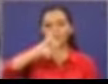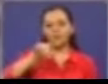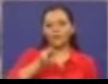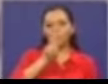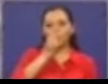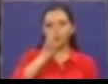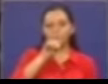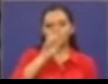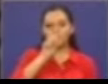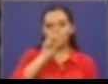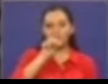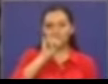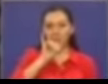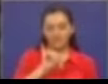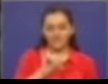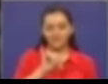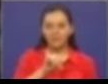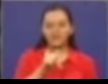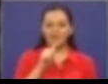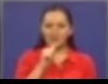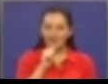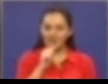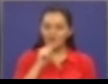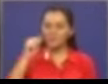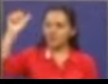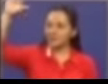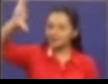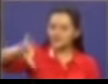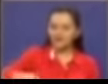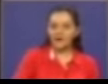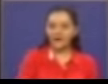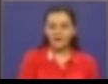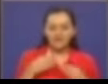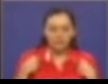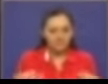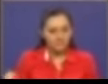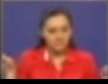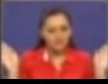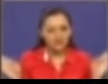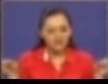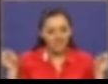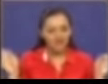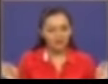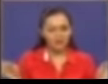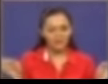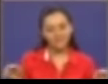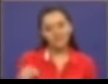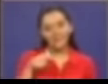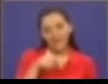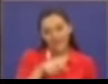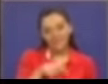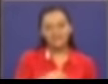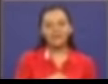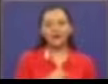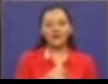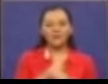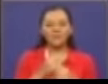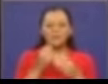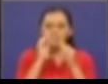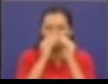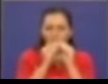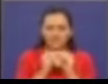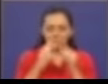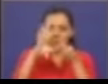apreciar cascadas, lagunas, arañas ciegas y murciélagos. La formación de estalagmitas y